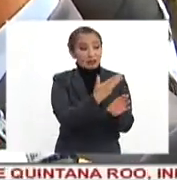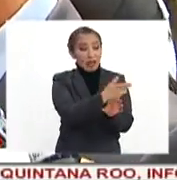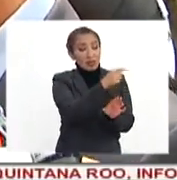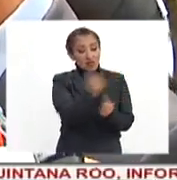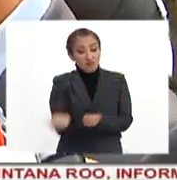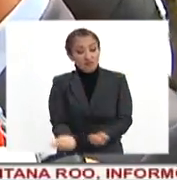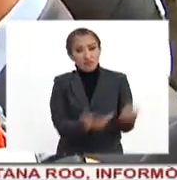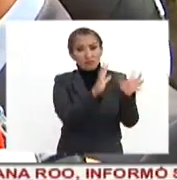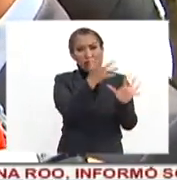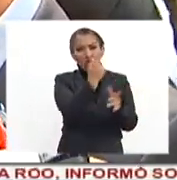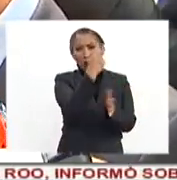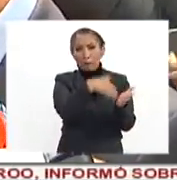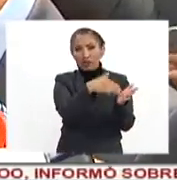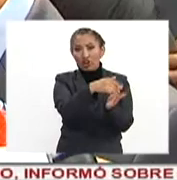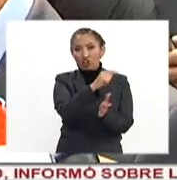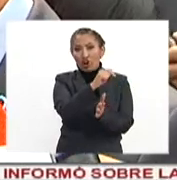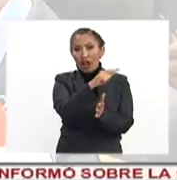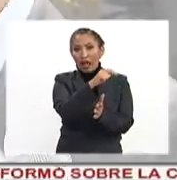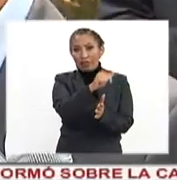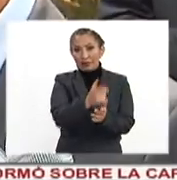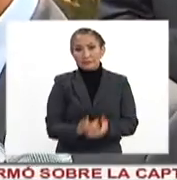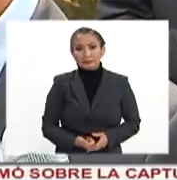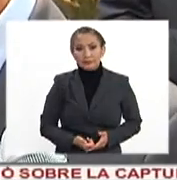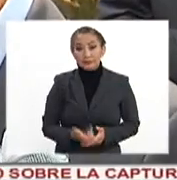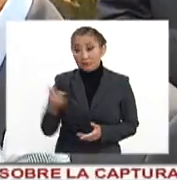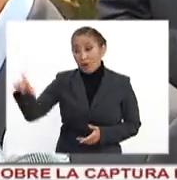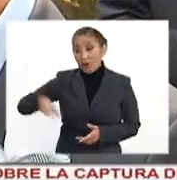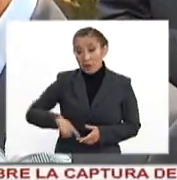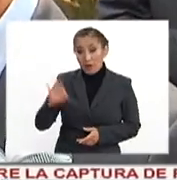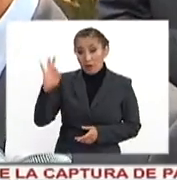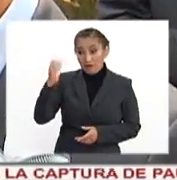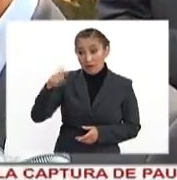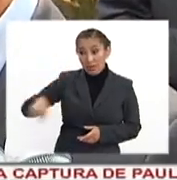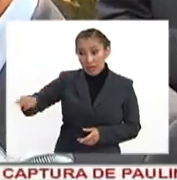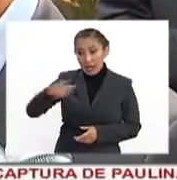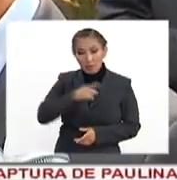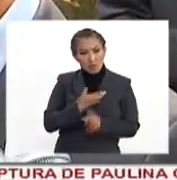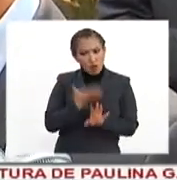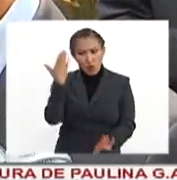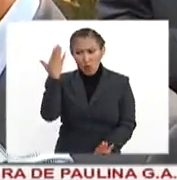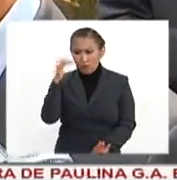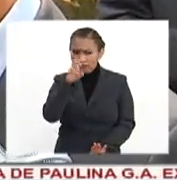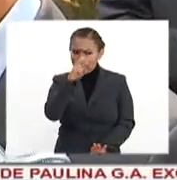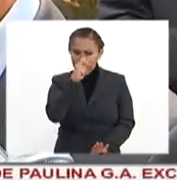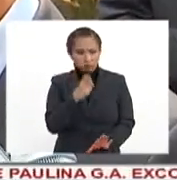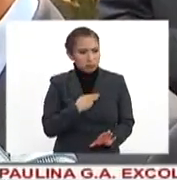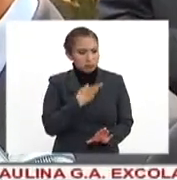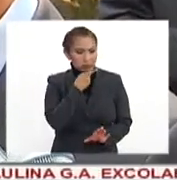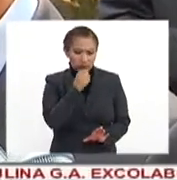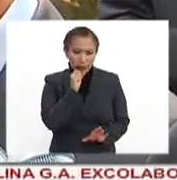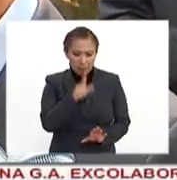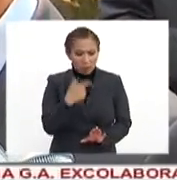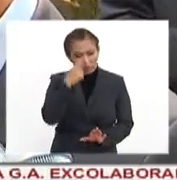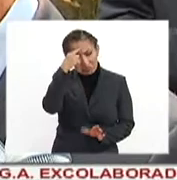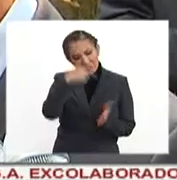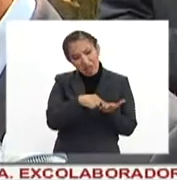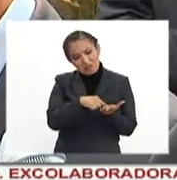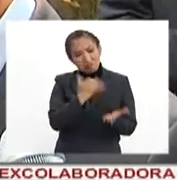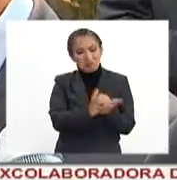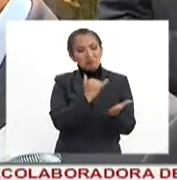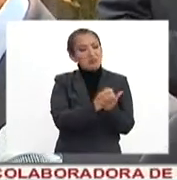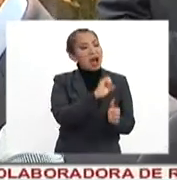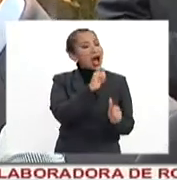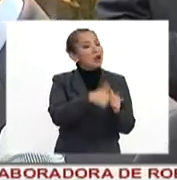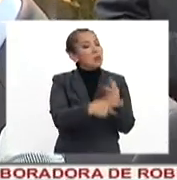estamos exportando alrededor de 1 millón de toneladas. Pues el gobierno federal, de manera muy enérgica, estaría también considerando gravar